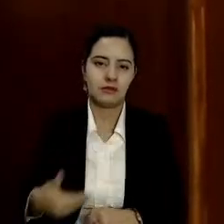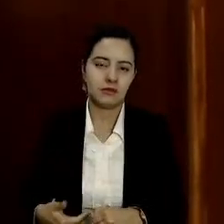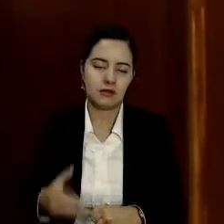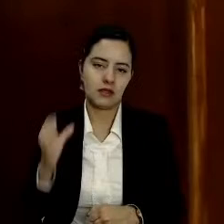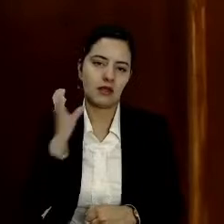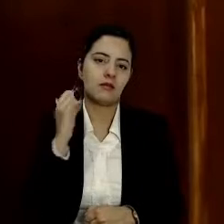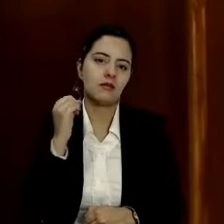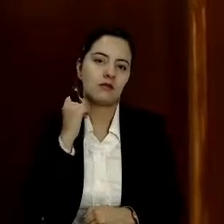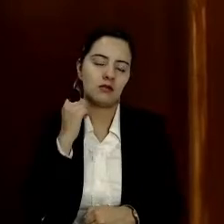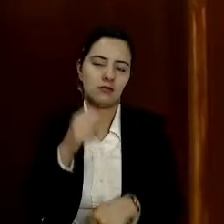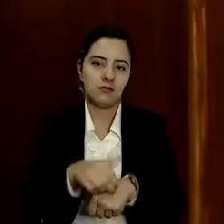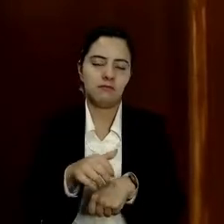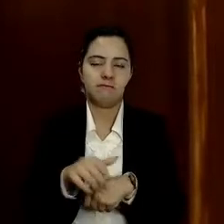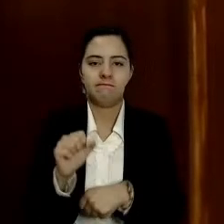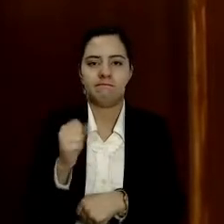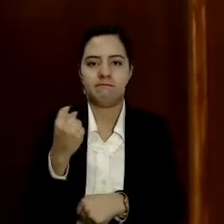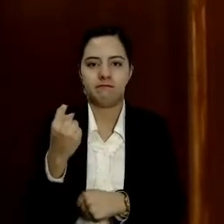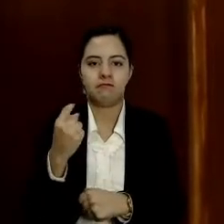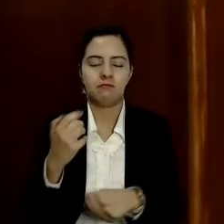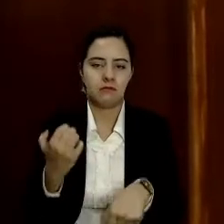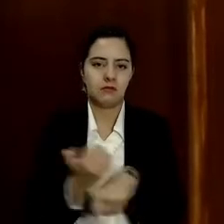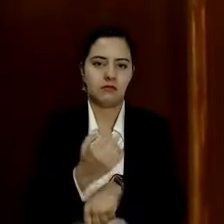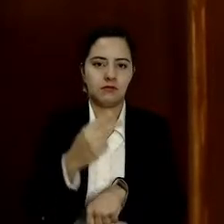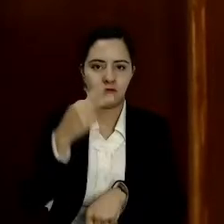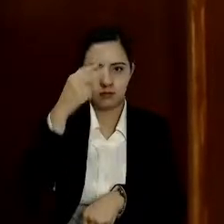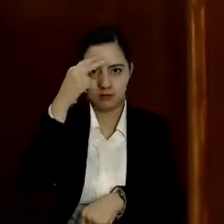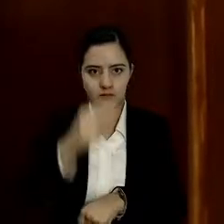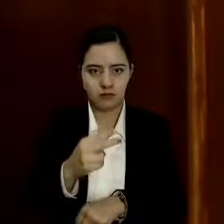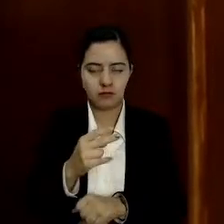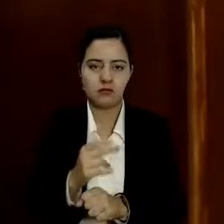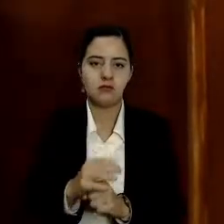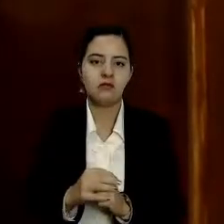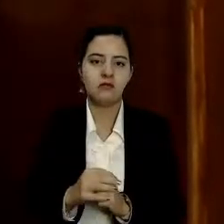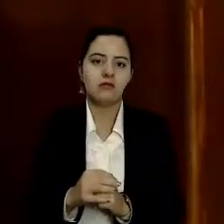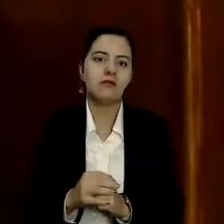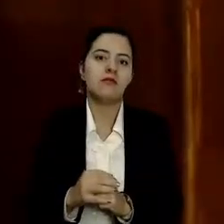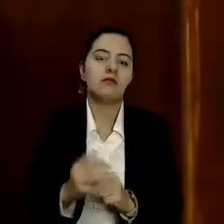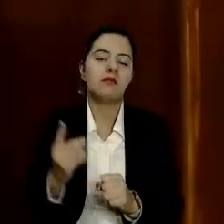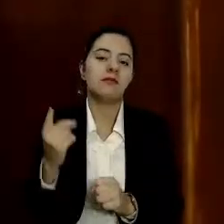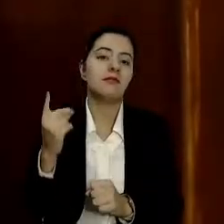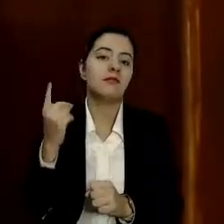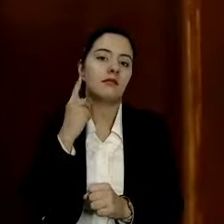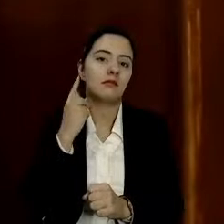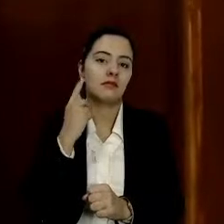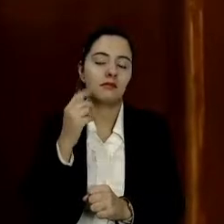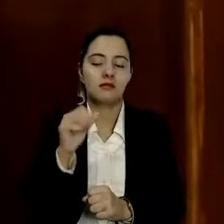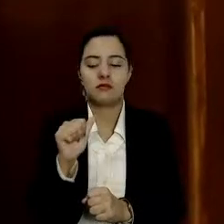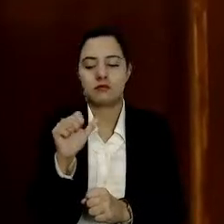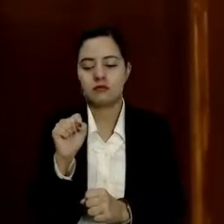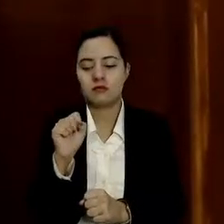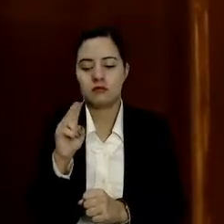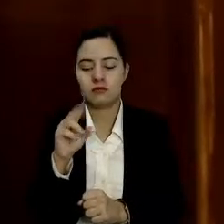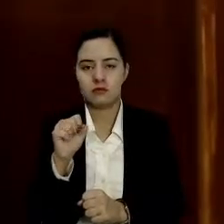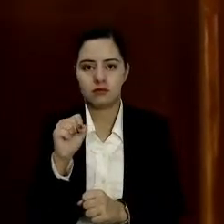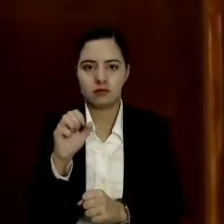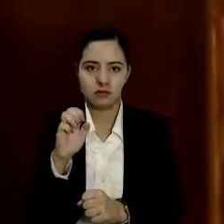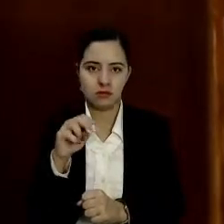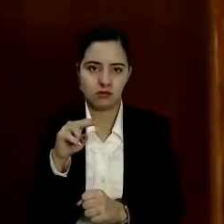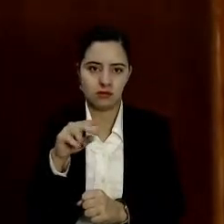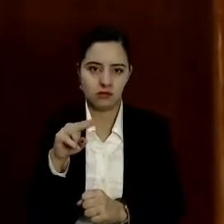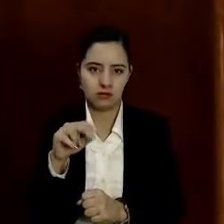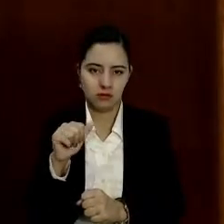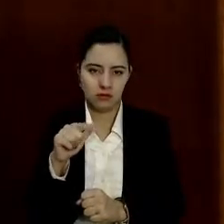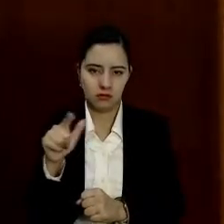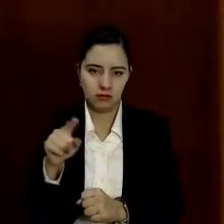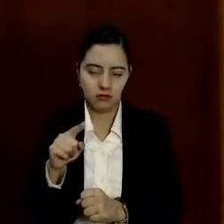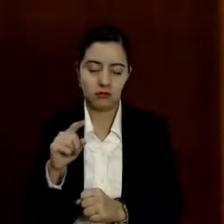61ª Legislatura del Estado de México, presente los diputados Azucena Cisneros Cos, Daniel Andrés Cibaja